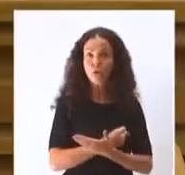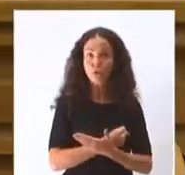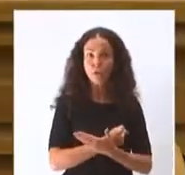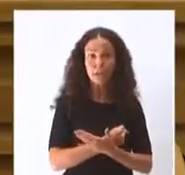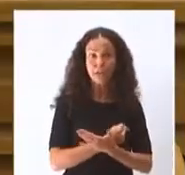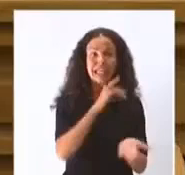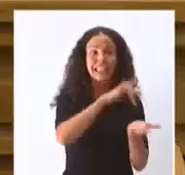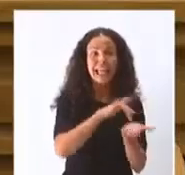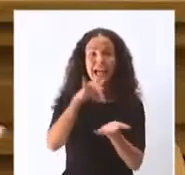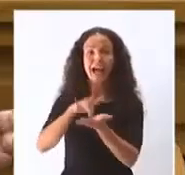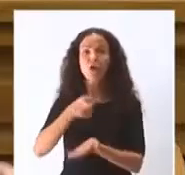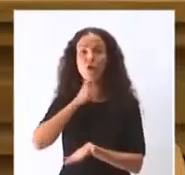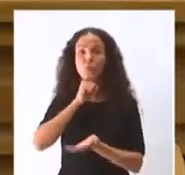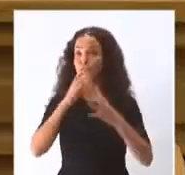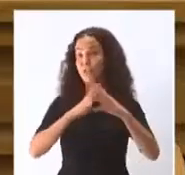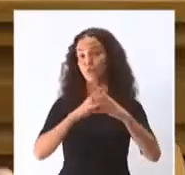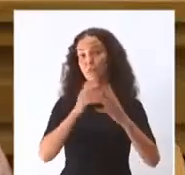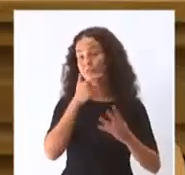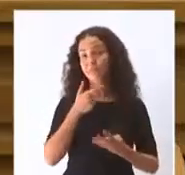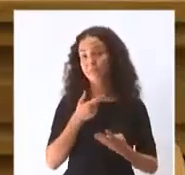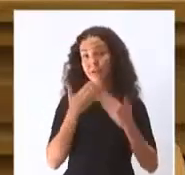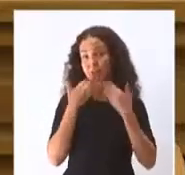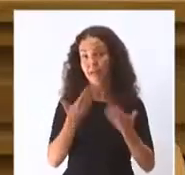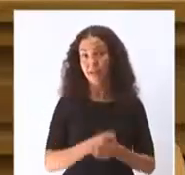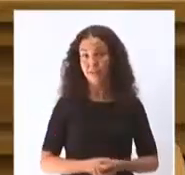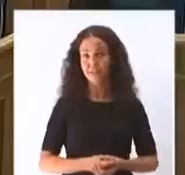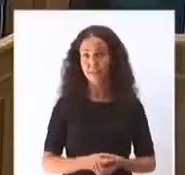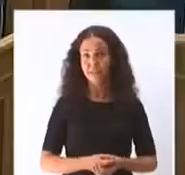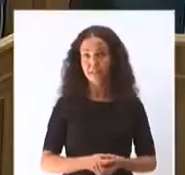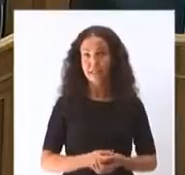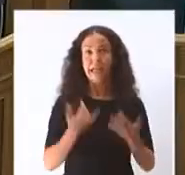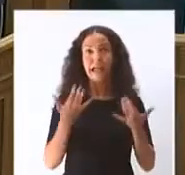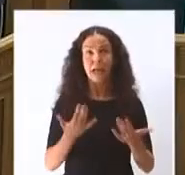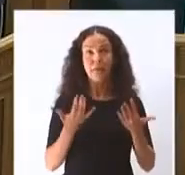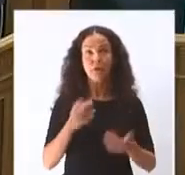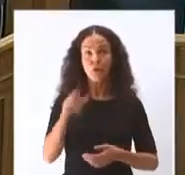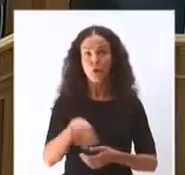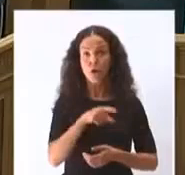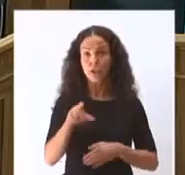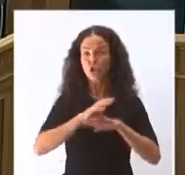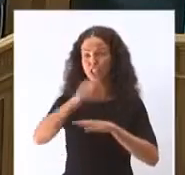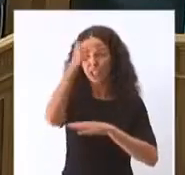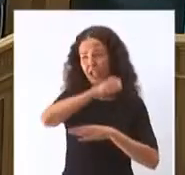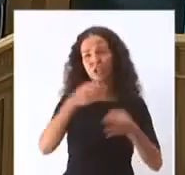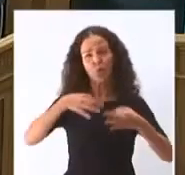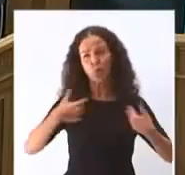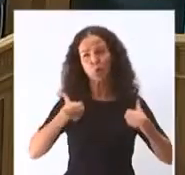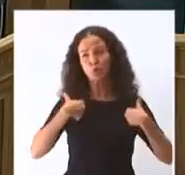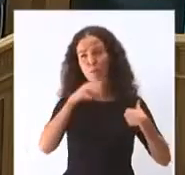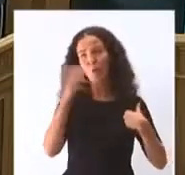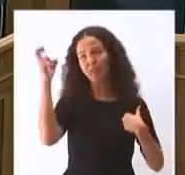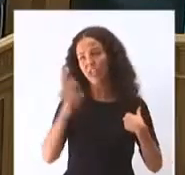de manera que es imposible aunque no eres rápido hoy seguramente el consejero estará sufriendo por no poder estar aquí aunque por otro